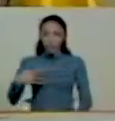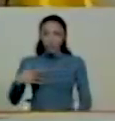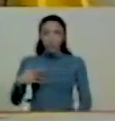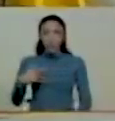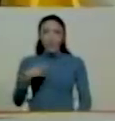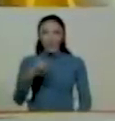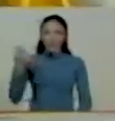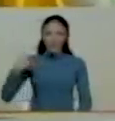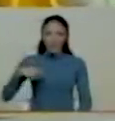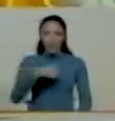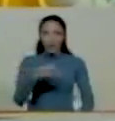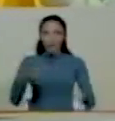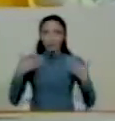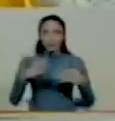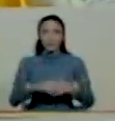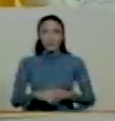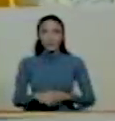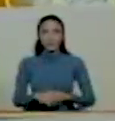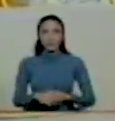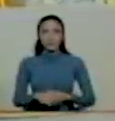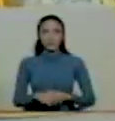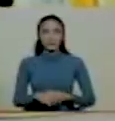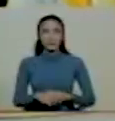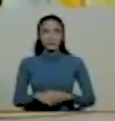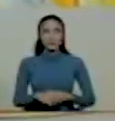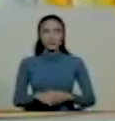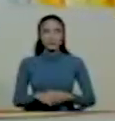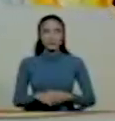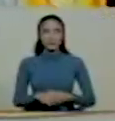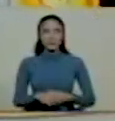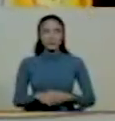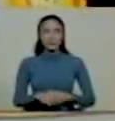Vamos a darle las gracias al Potro Álvarez. Gracias, Potro.